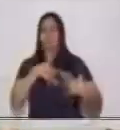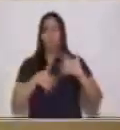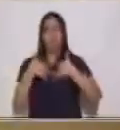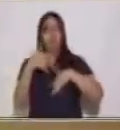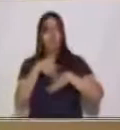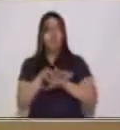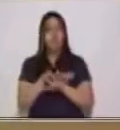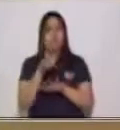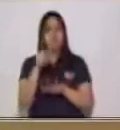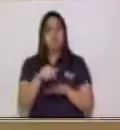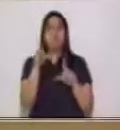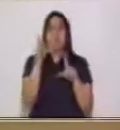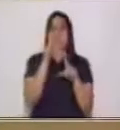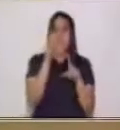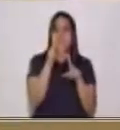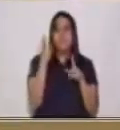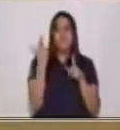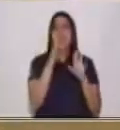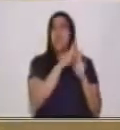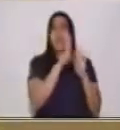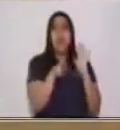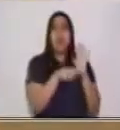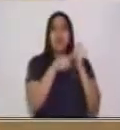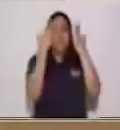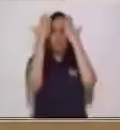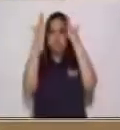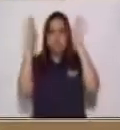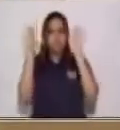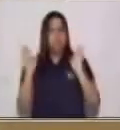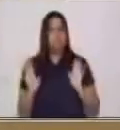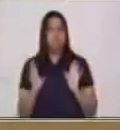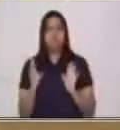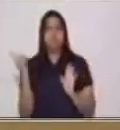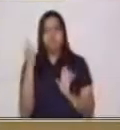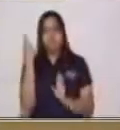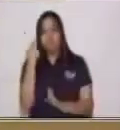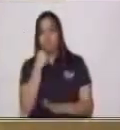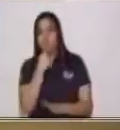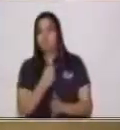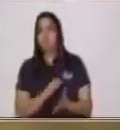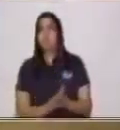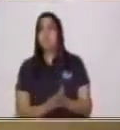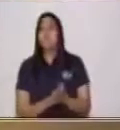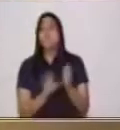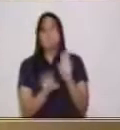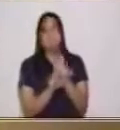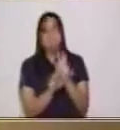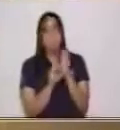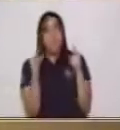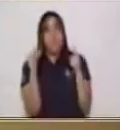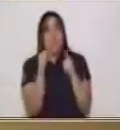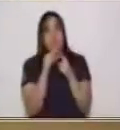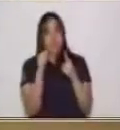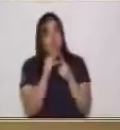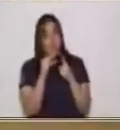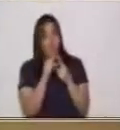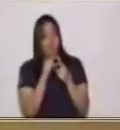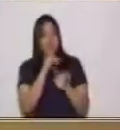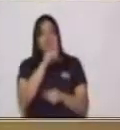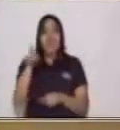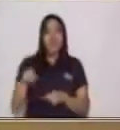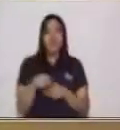pues tiene una regla en general y la otra pues te la voy a mencionar a continuación. Las palabras que en alguna de